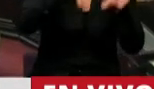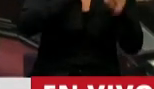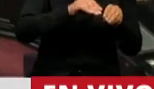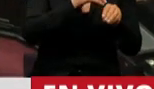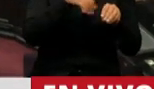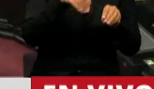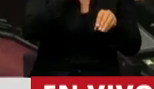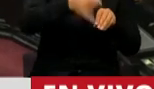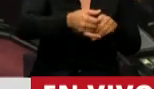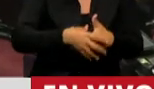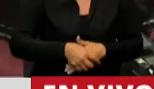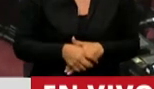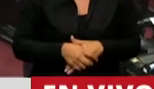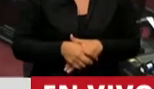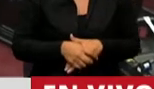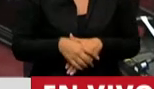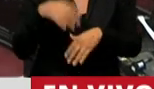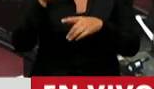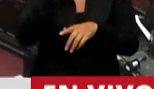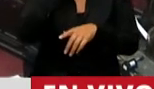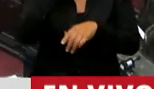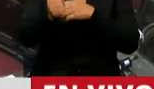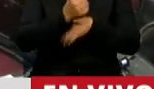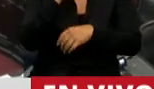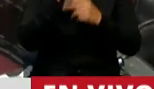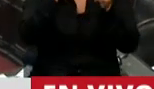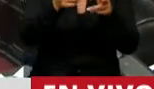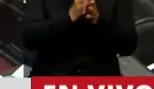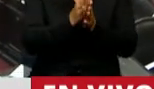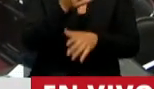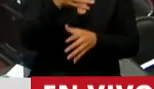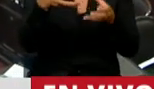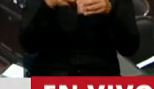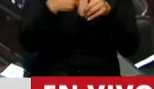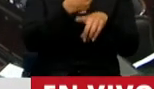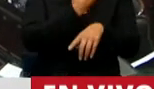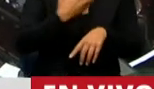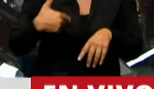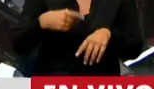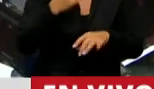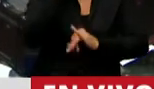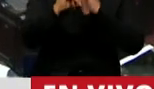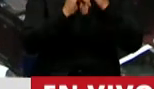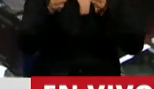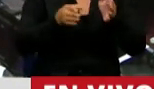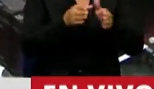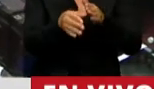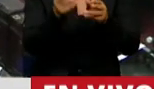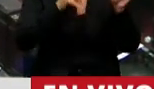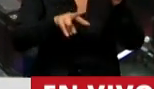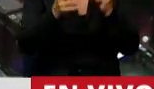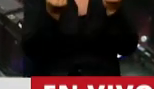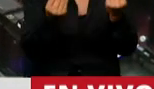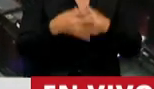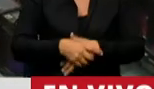esto, decir que también me parece importante que el oficialismo señale con claridad cuál es el camino que buscan.